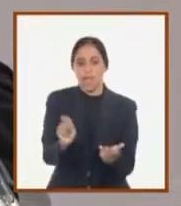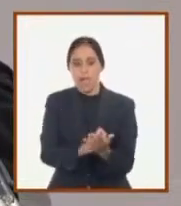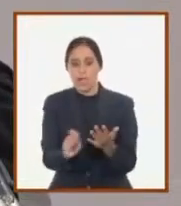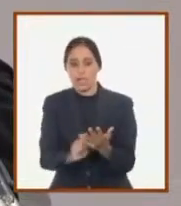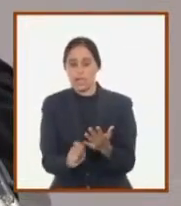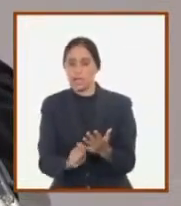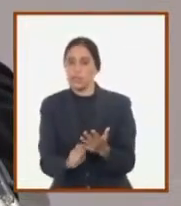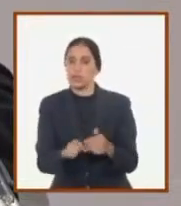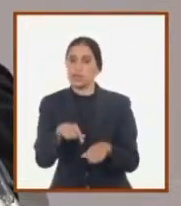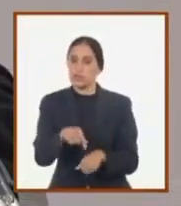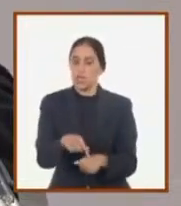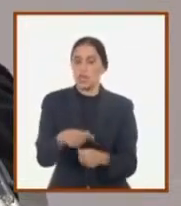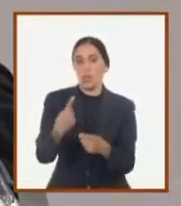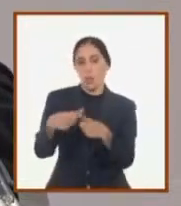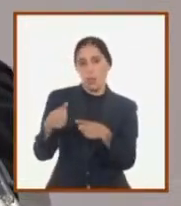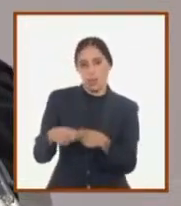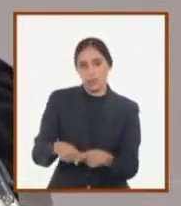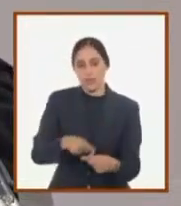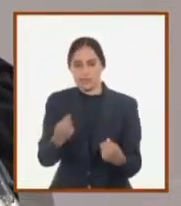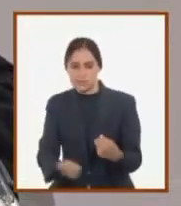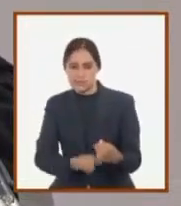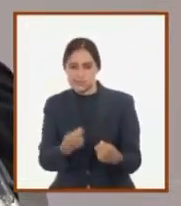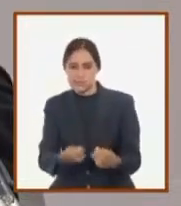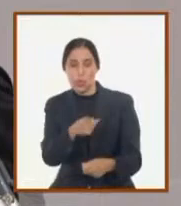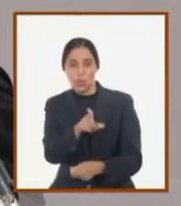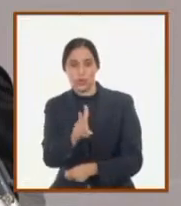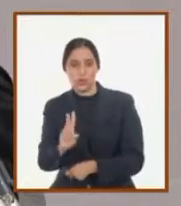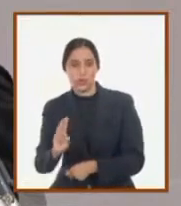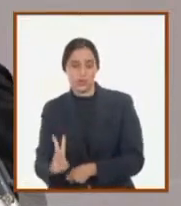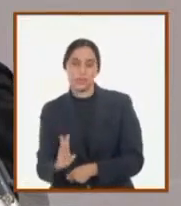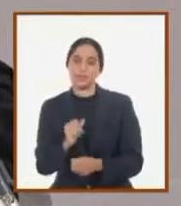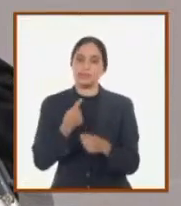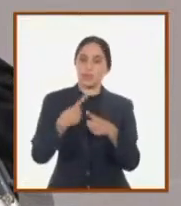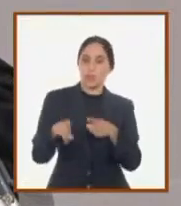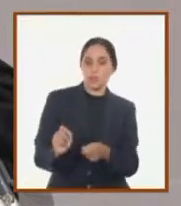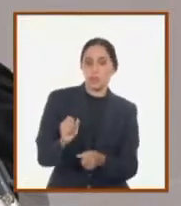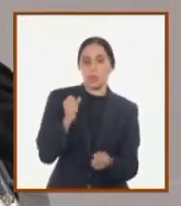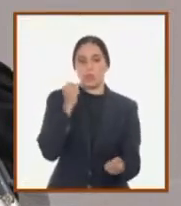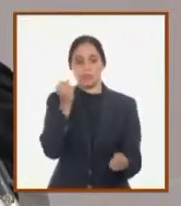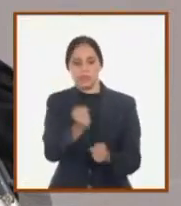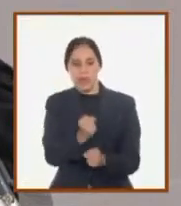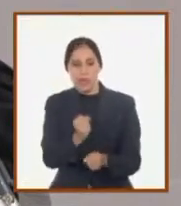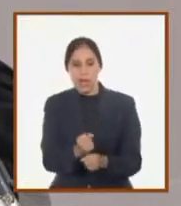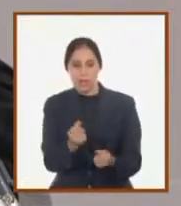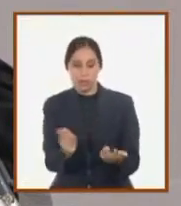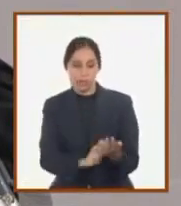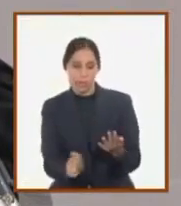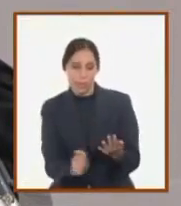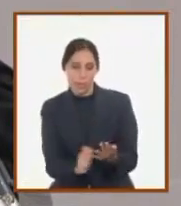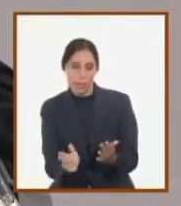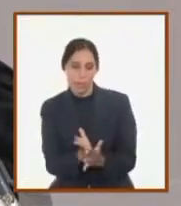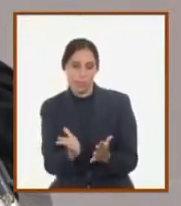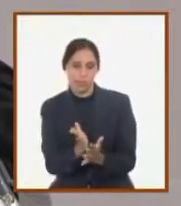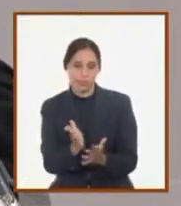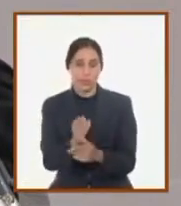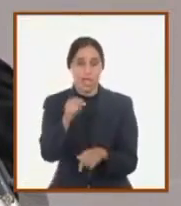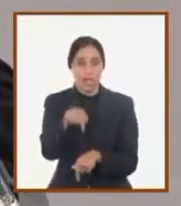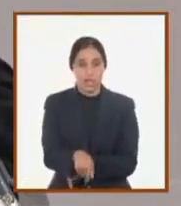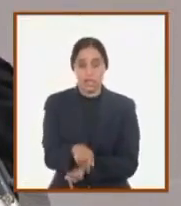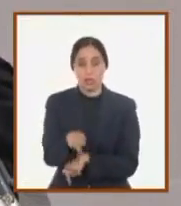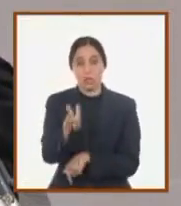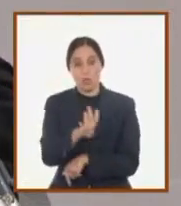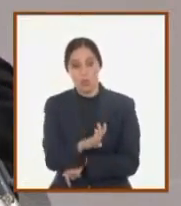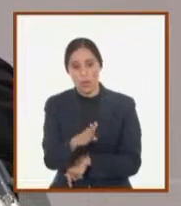de de Belton Norman estamos trabajando el diario cuatro el diario 5 y él continúa en este proceso hasta